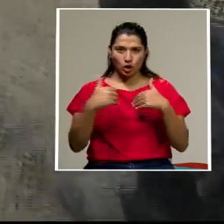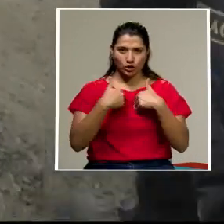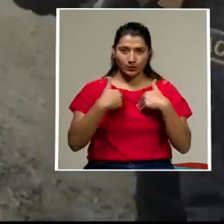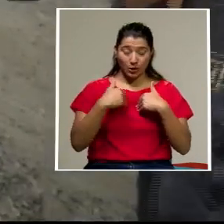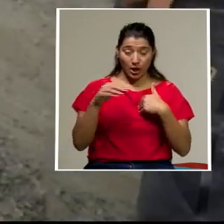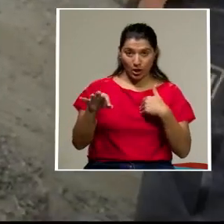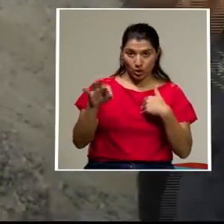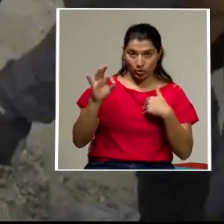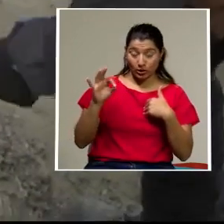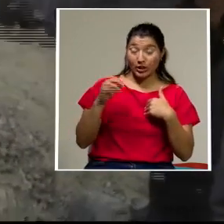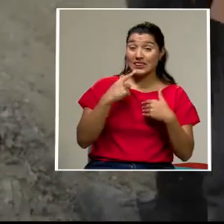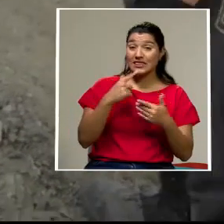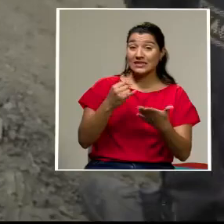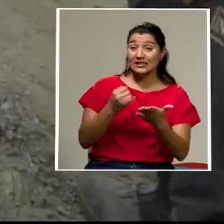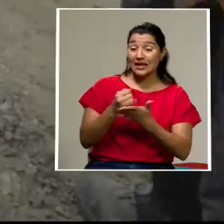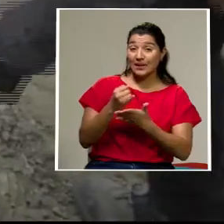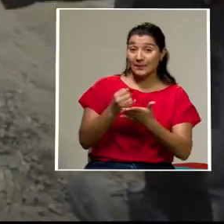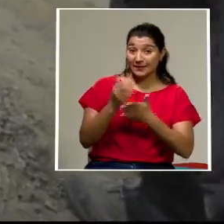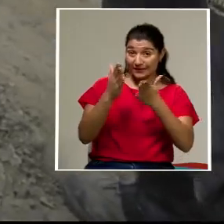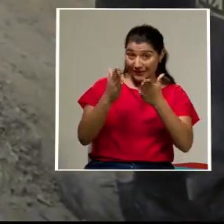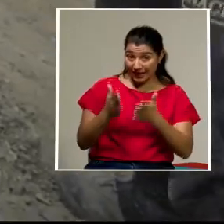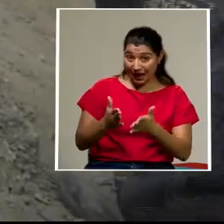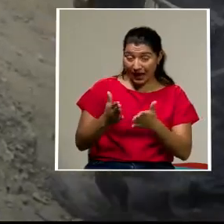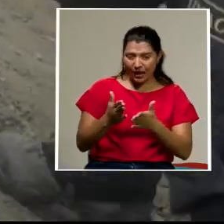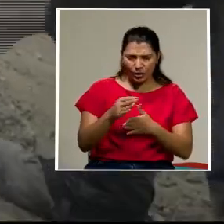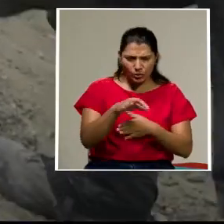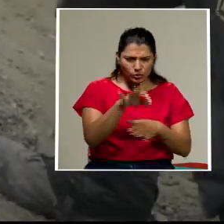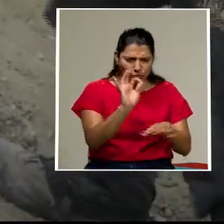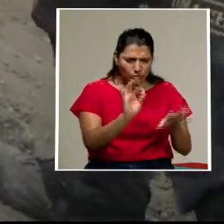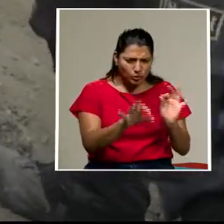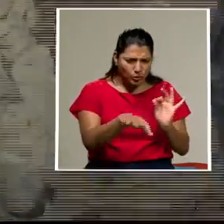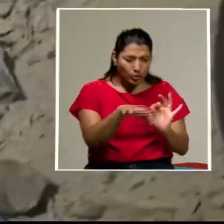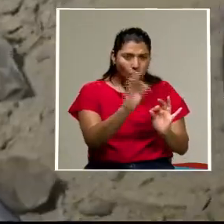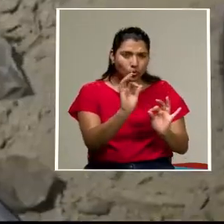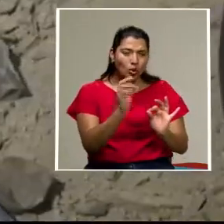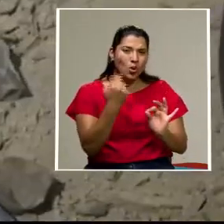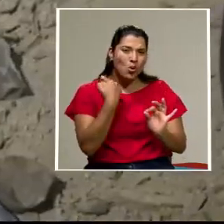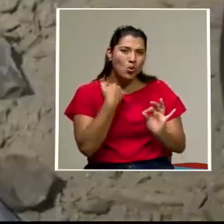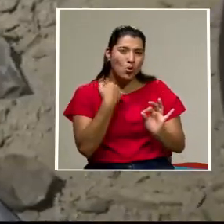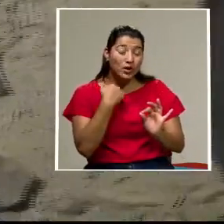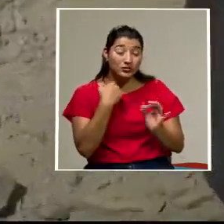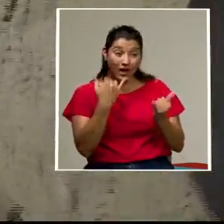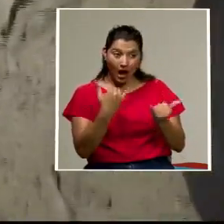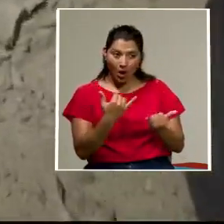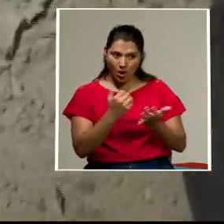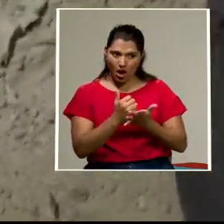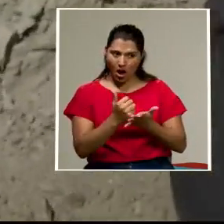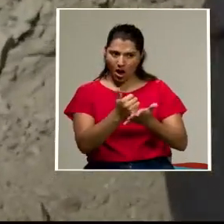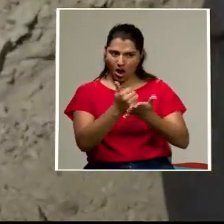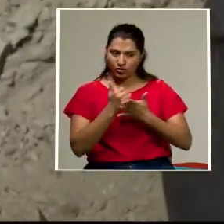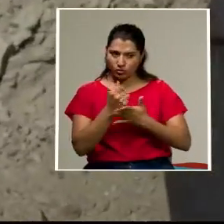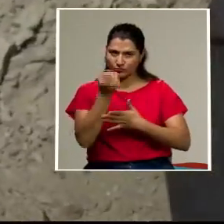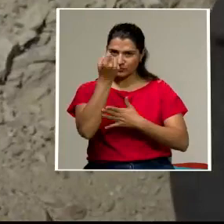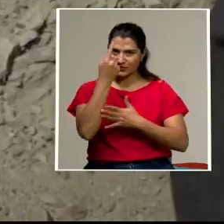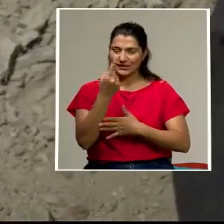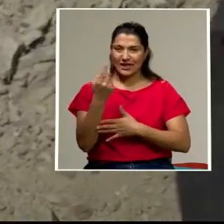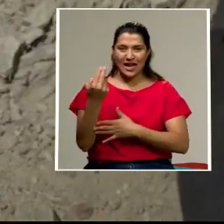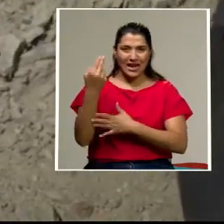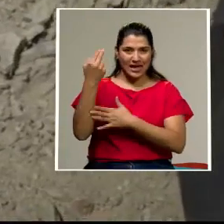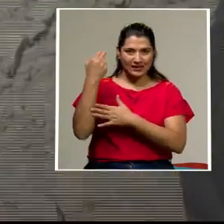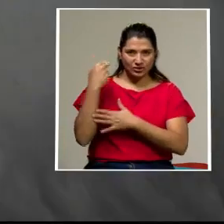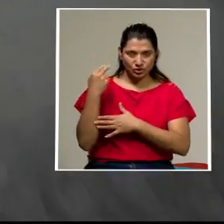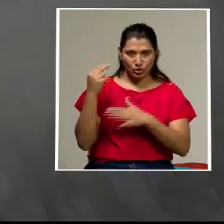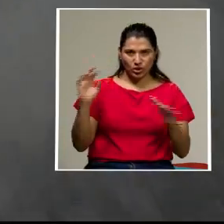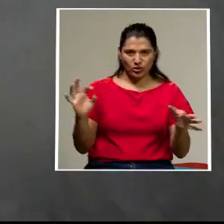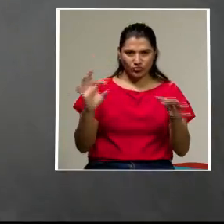los investigadores, la diversidad de restos encontrados en el Cerro Guido está ayudando a comprender la historia de la conexión de